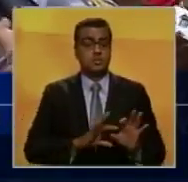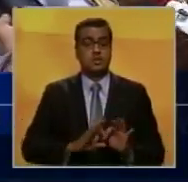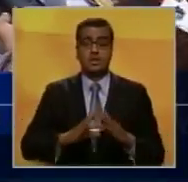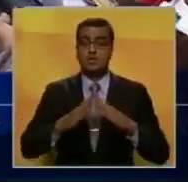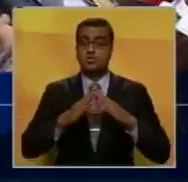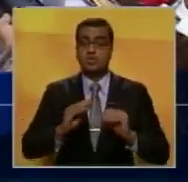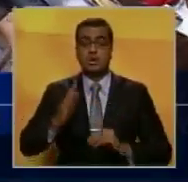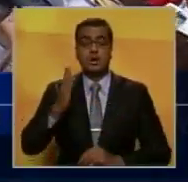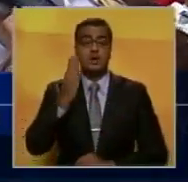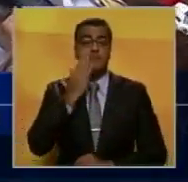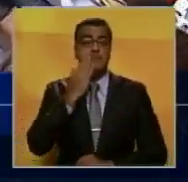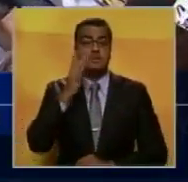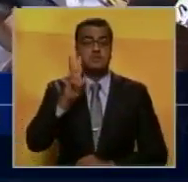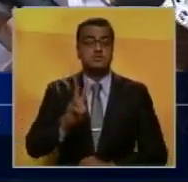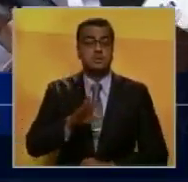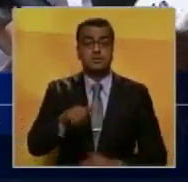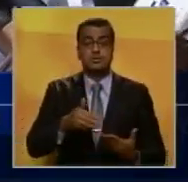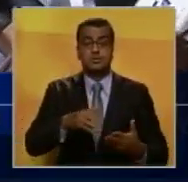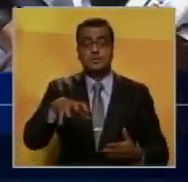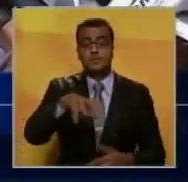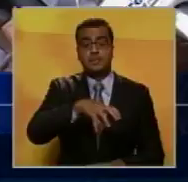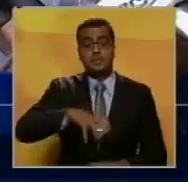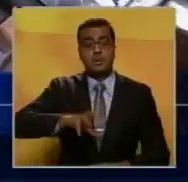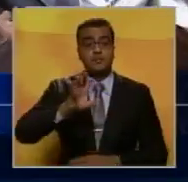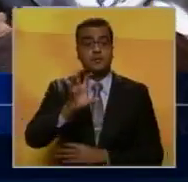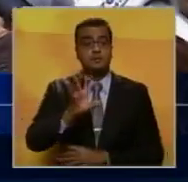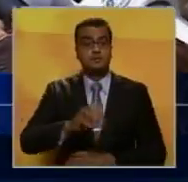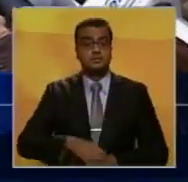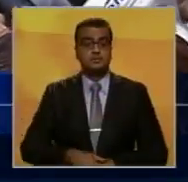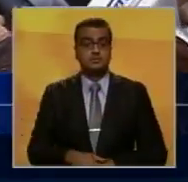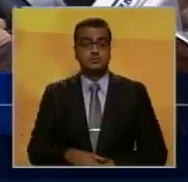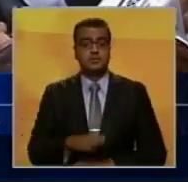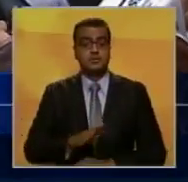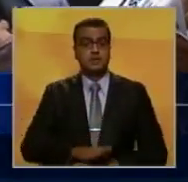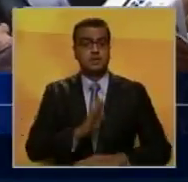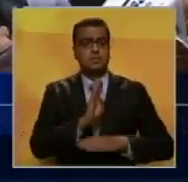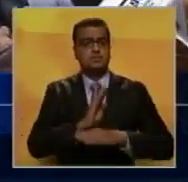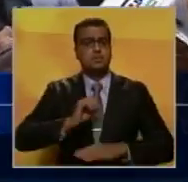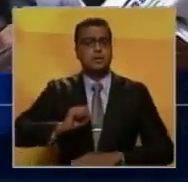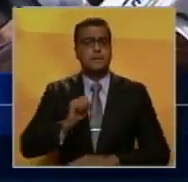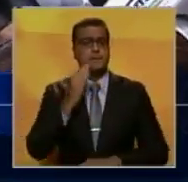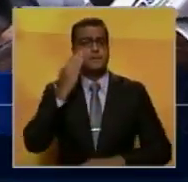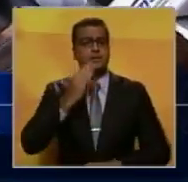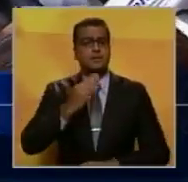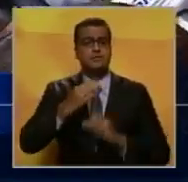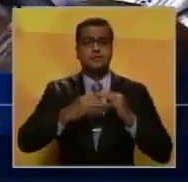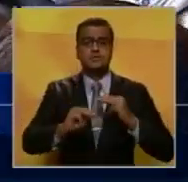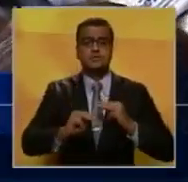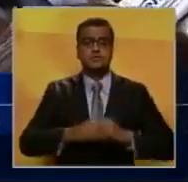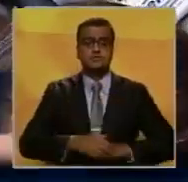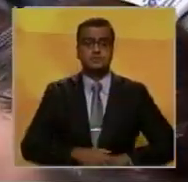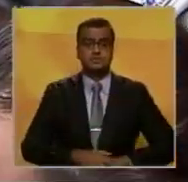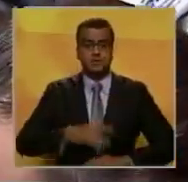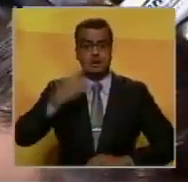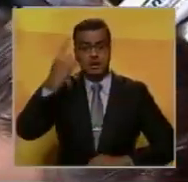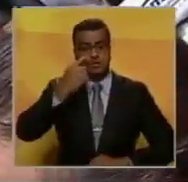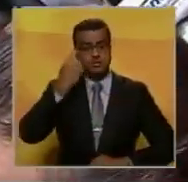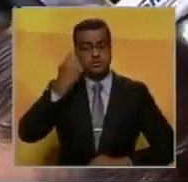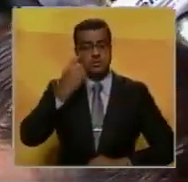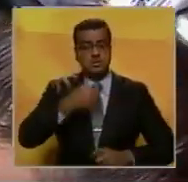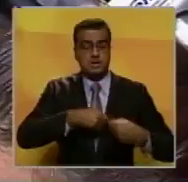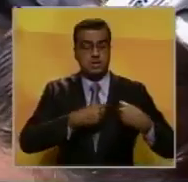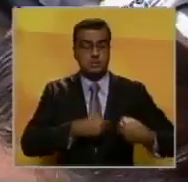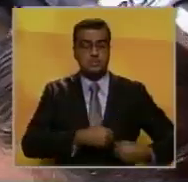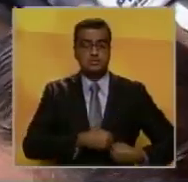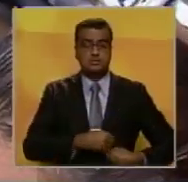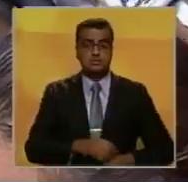madres de Venezuela en todos los estados del país nos vamos a dirigir a las guarniciones a llevarle este mensaje, a la conciencia y al